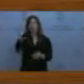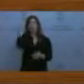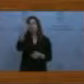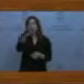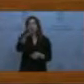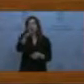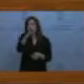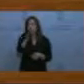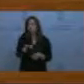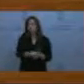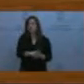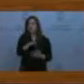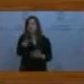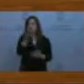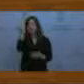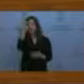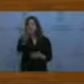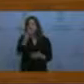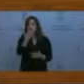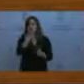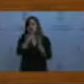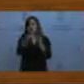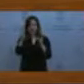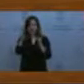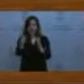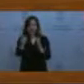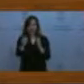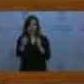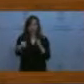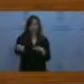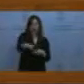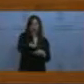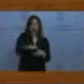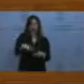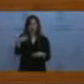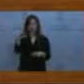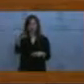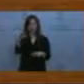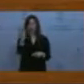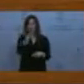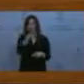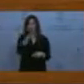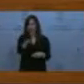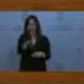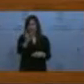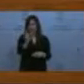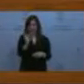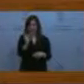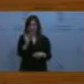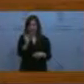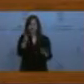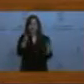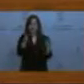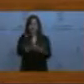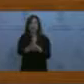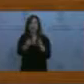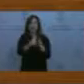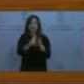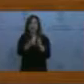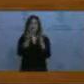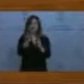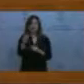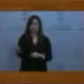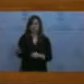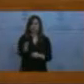creemos que si hay una libertad, un distrito escolar único, una libertad total de las familias para elegir, se mejora el sistema educativo. ¿Por qué?